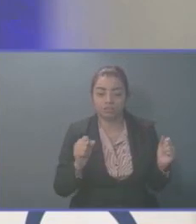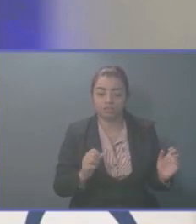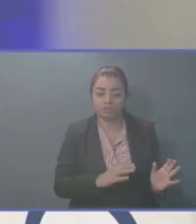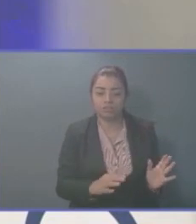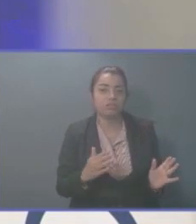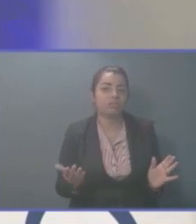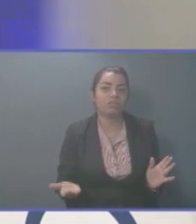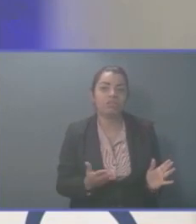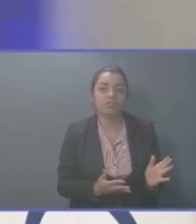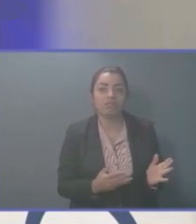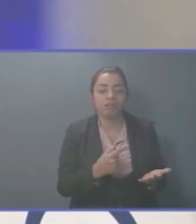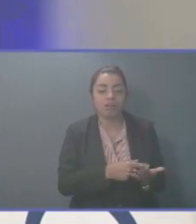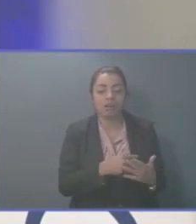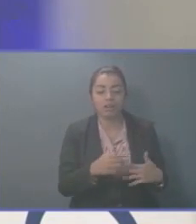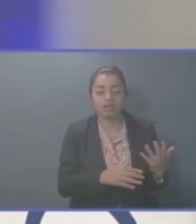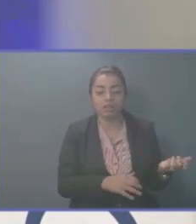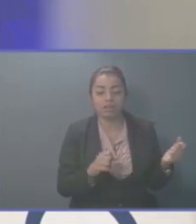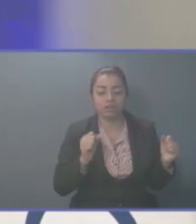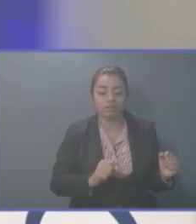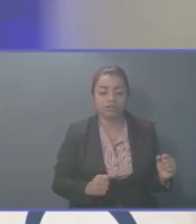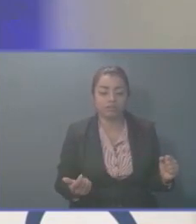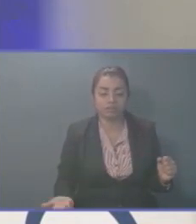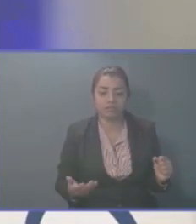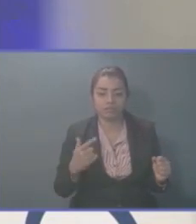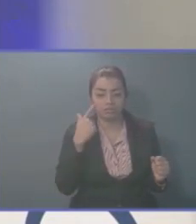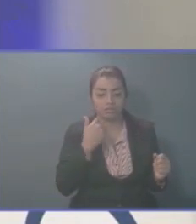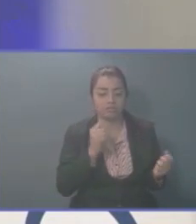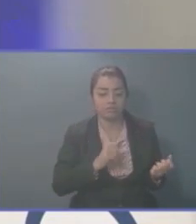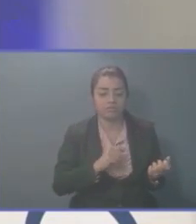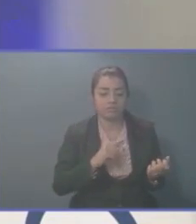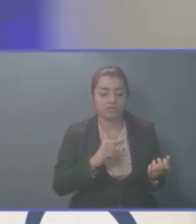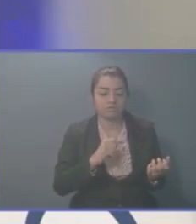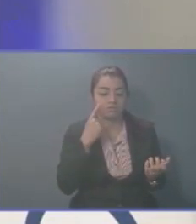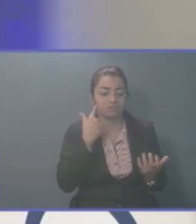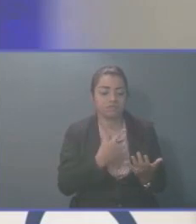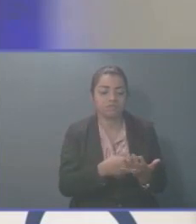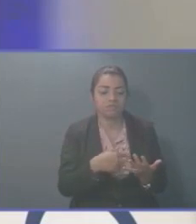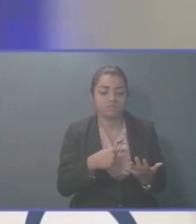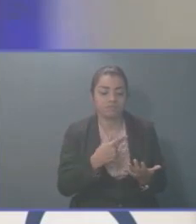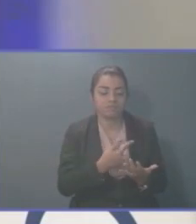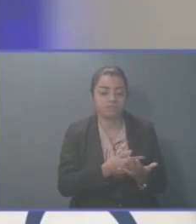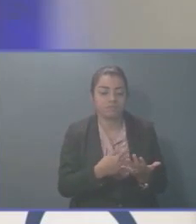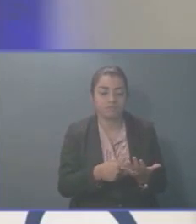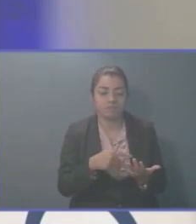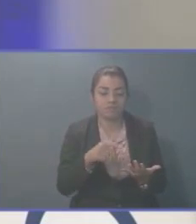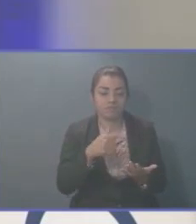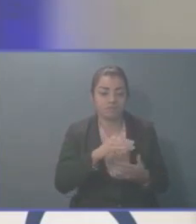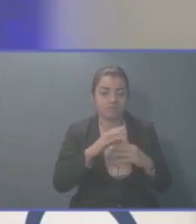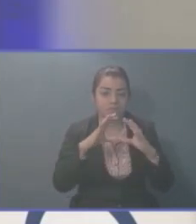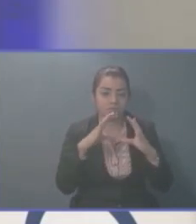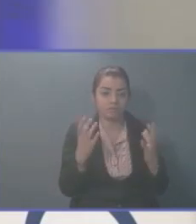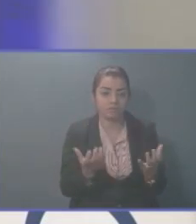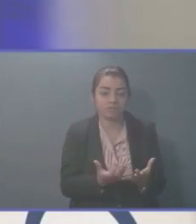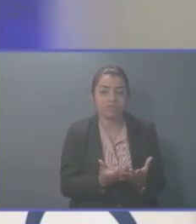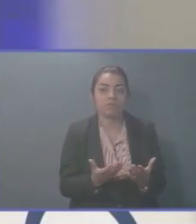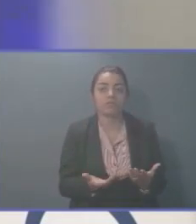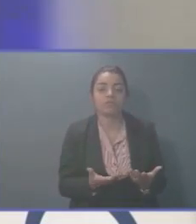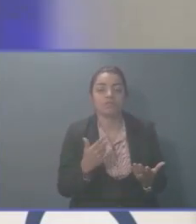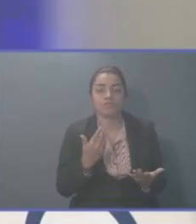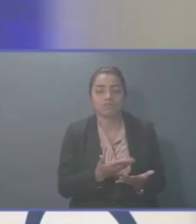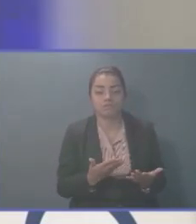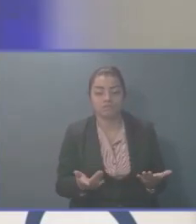las reacciones, no solo a nivel nacional de diferentes instancias, sino también a nivel internacional, porque si